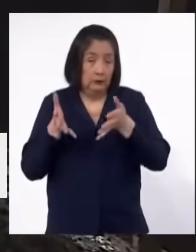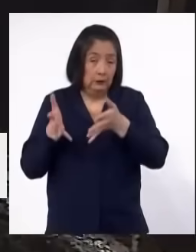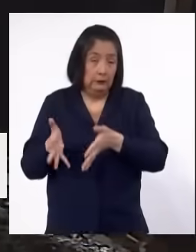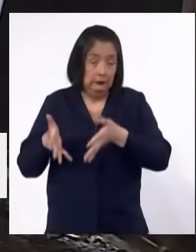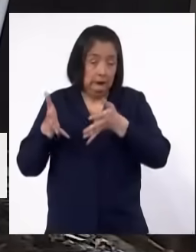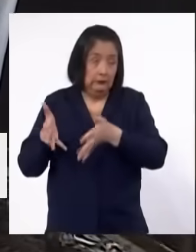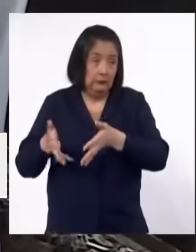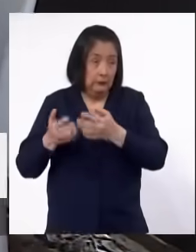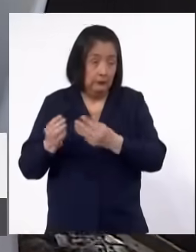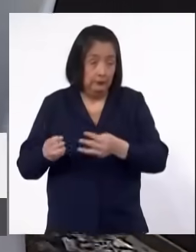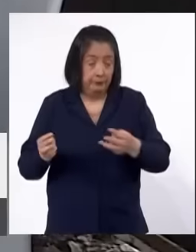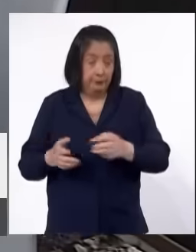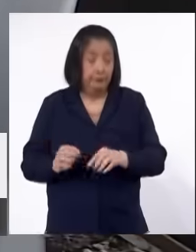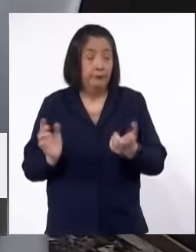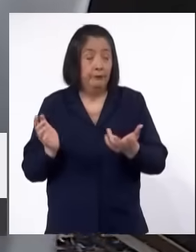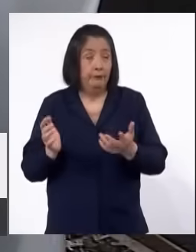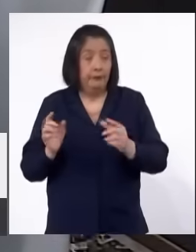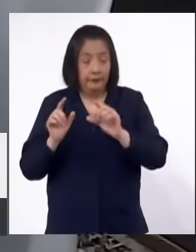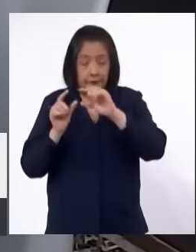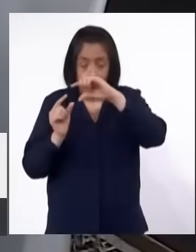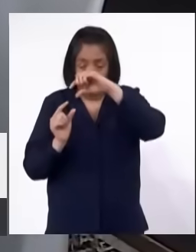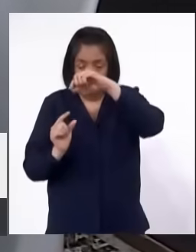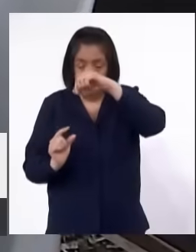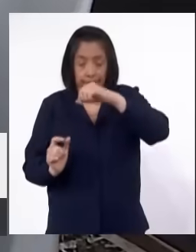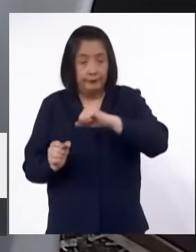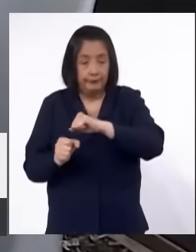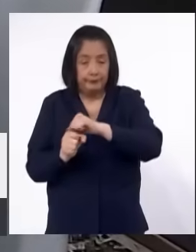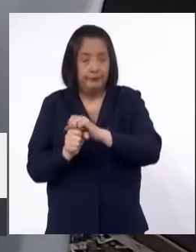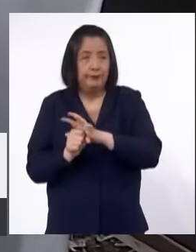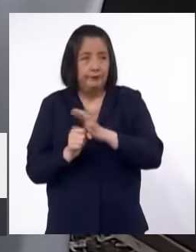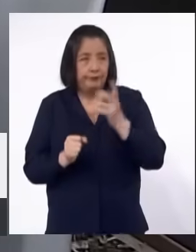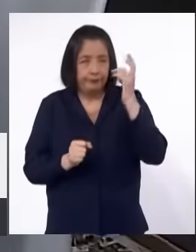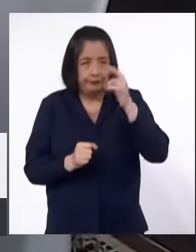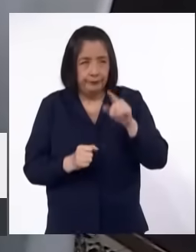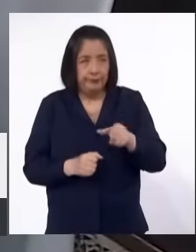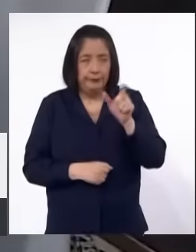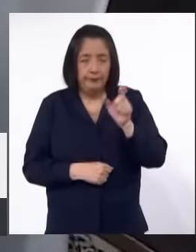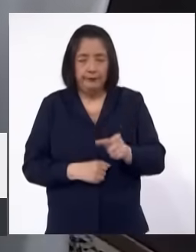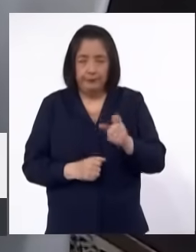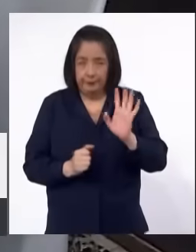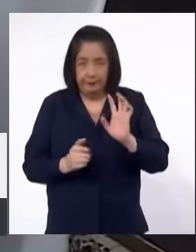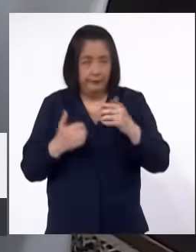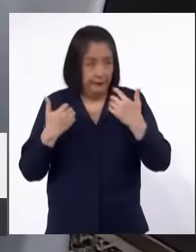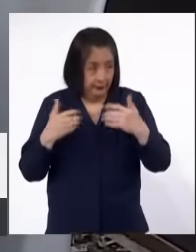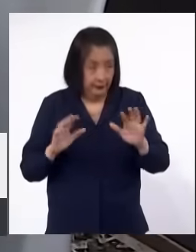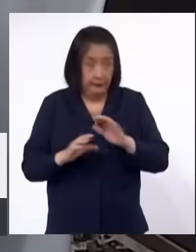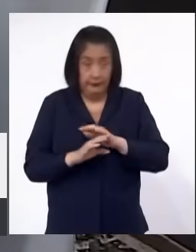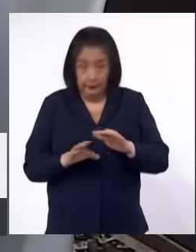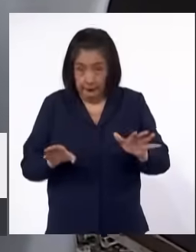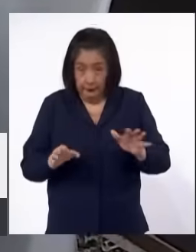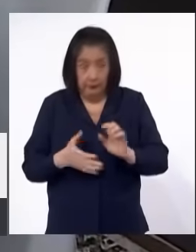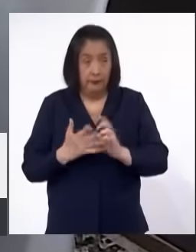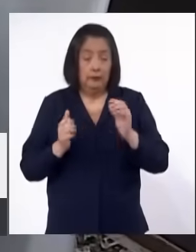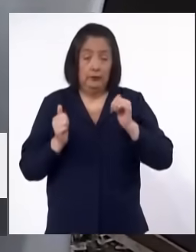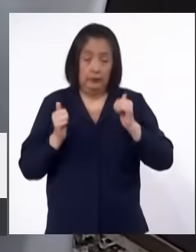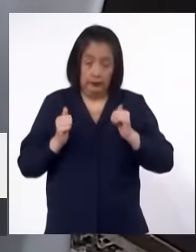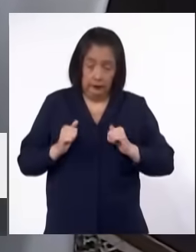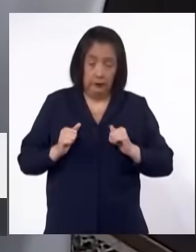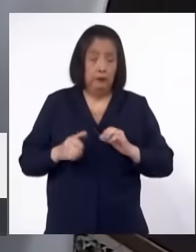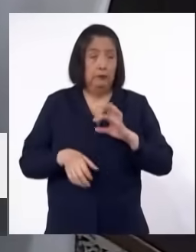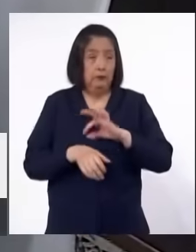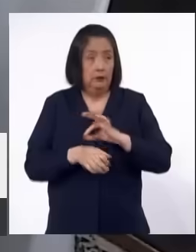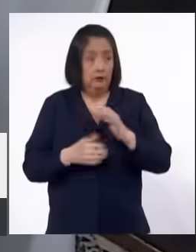del material genético del coronavirus. Entonces, por eso el paciente ya habiendo terminado su descanso